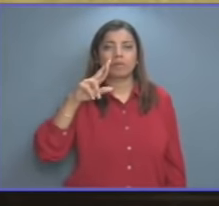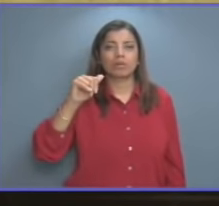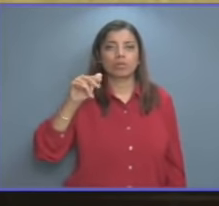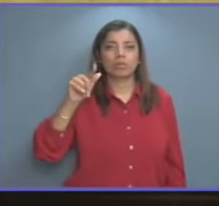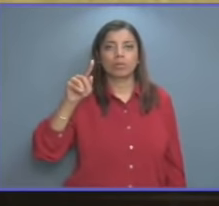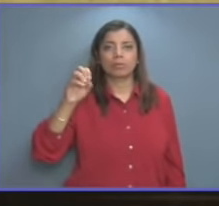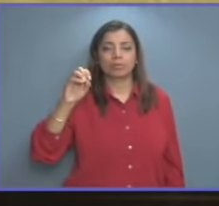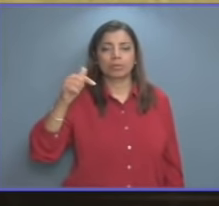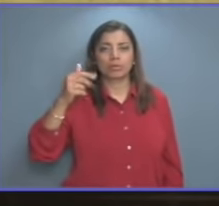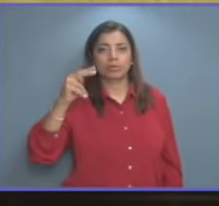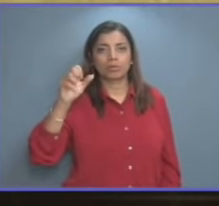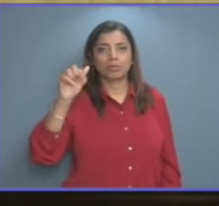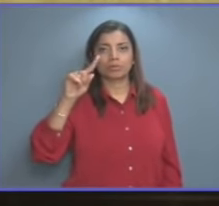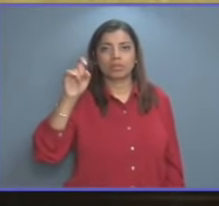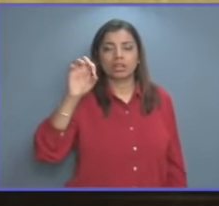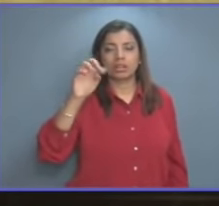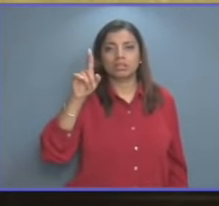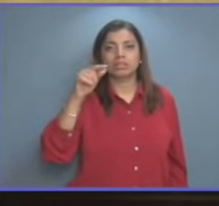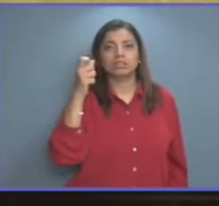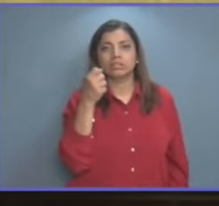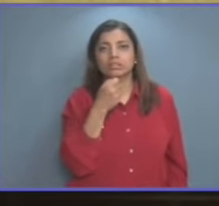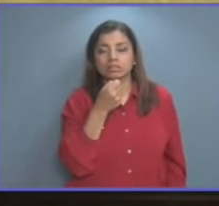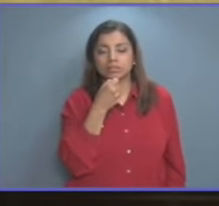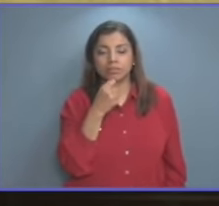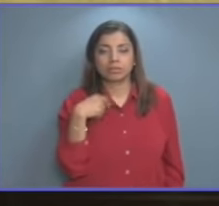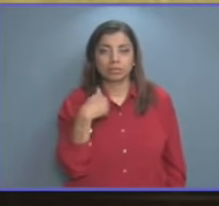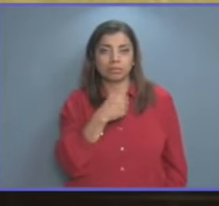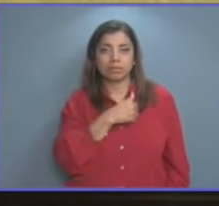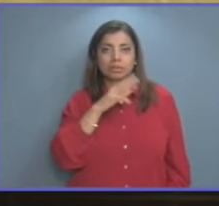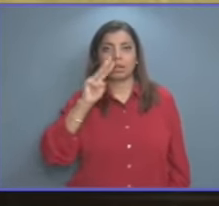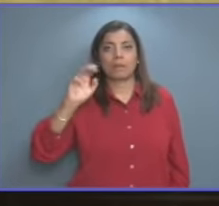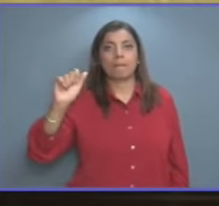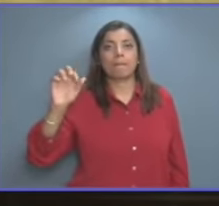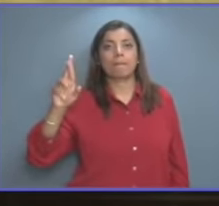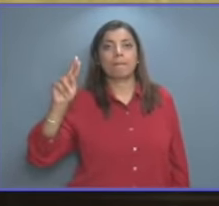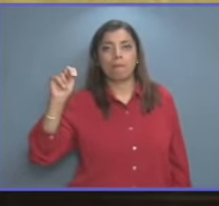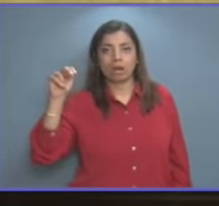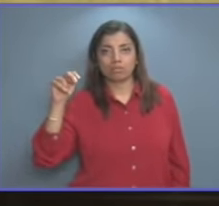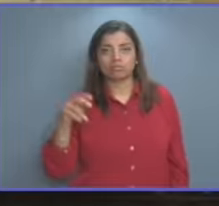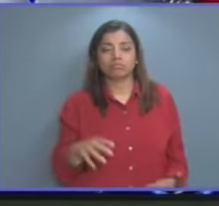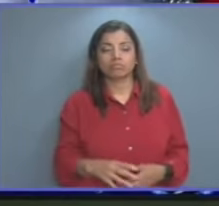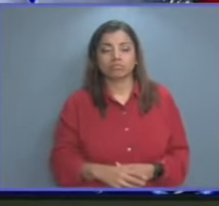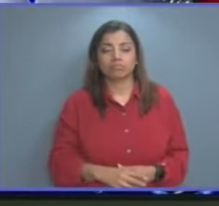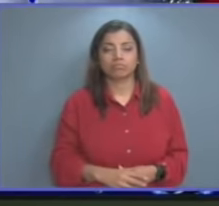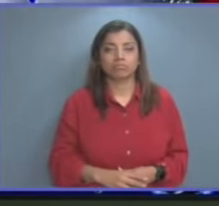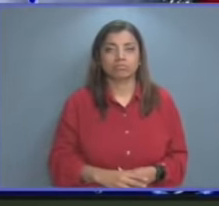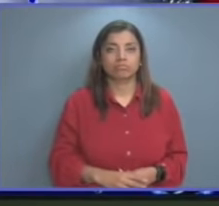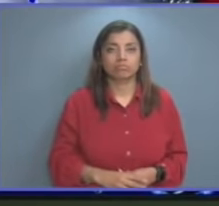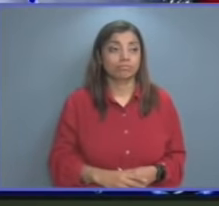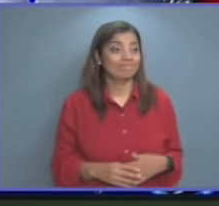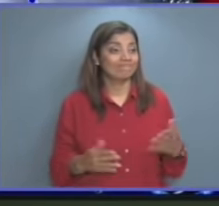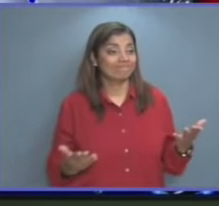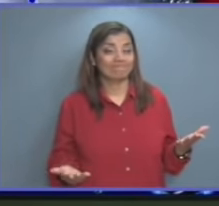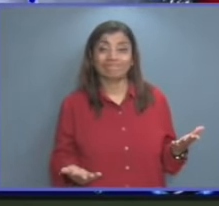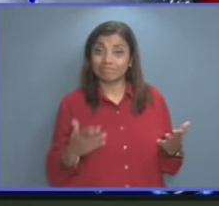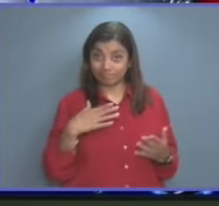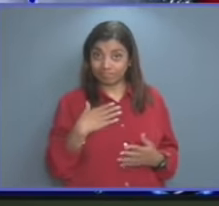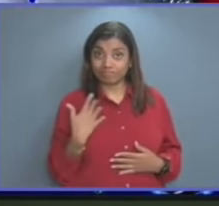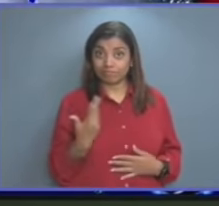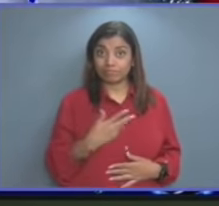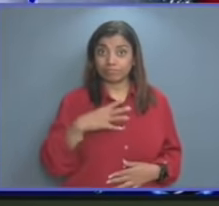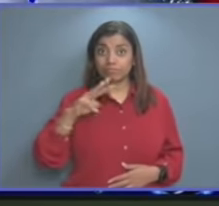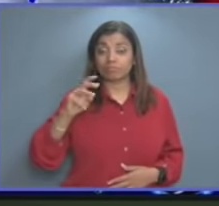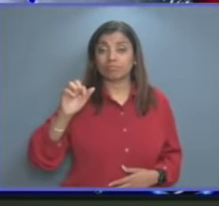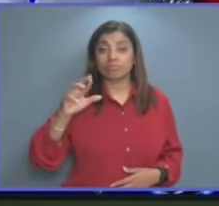gonzález meteorólogo del ministerio de medio ambiente adelante roberto desde el ministerio de medio ambiente se